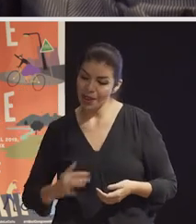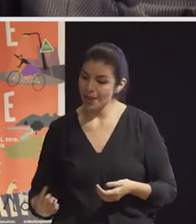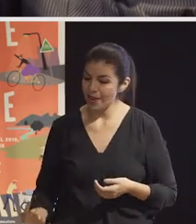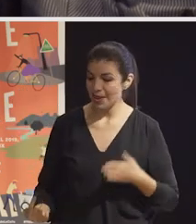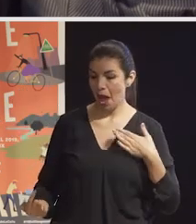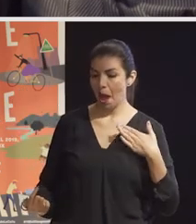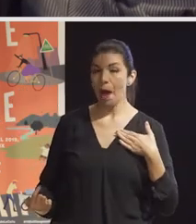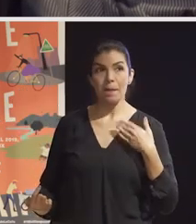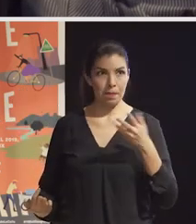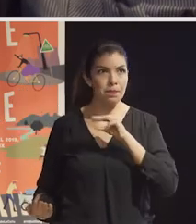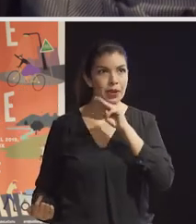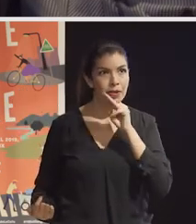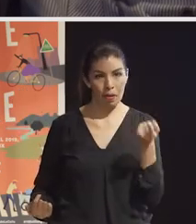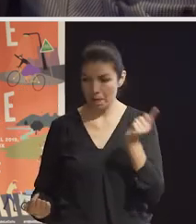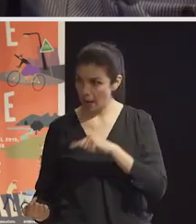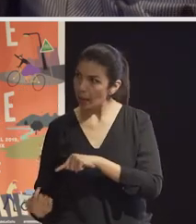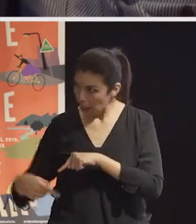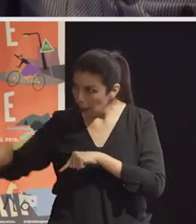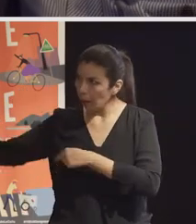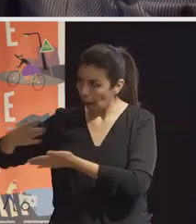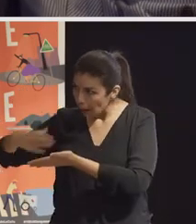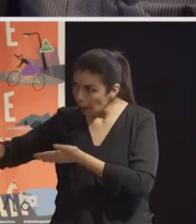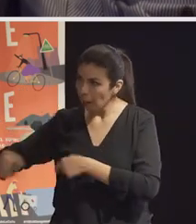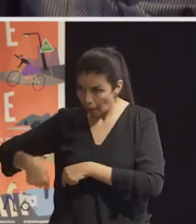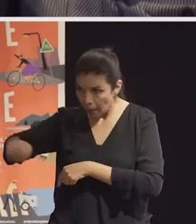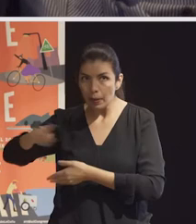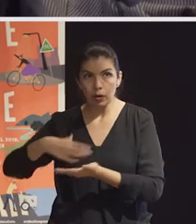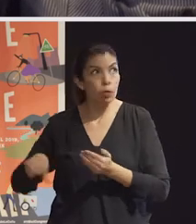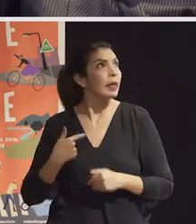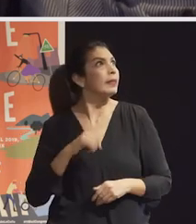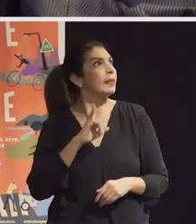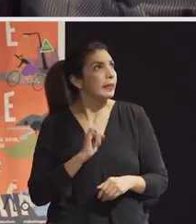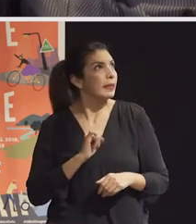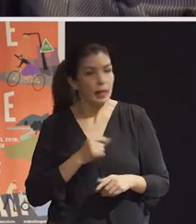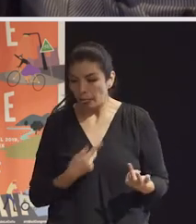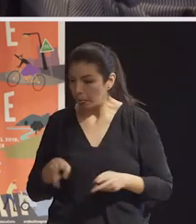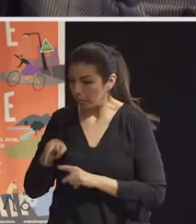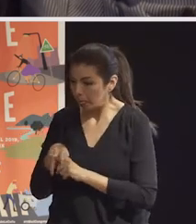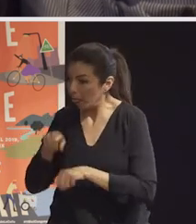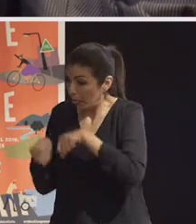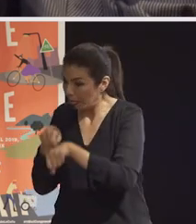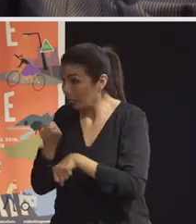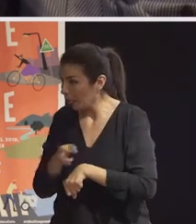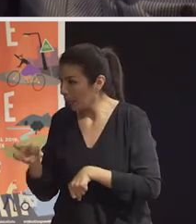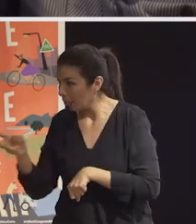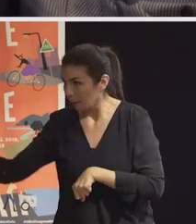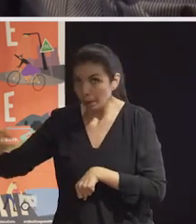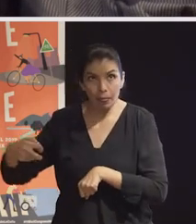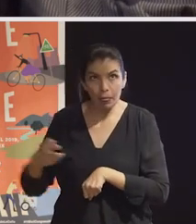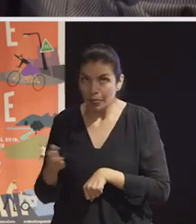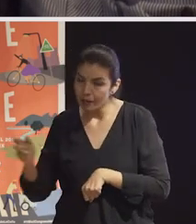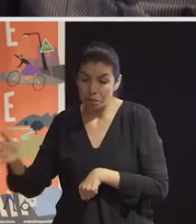sí hay una interculturalidad y más aquí en monterrey en el área metropolitana hay gente de muchos